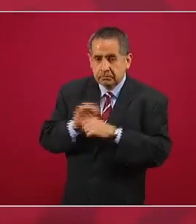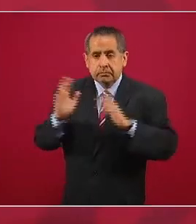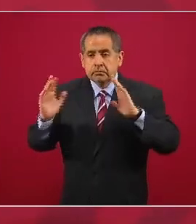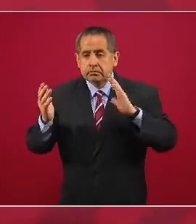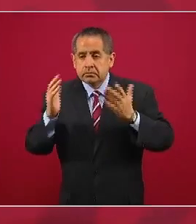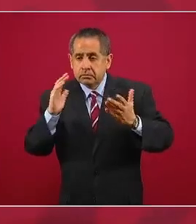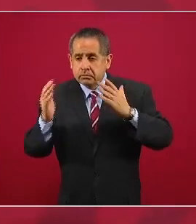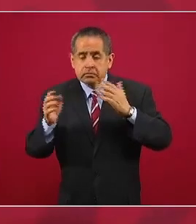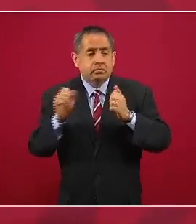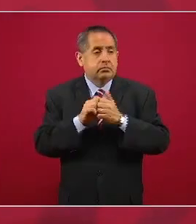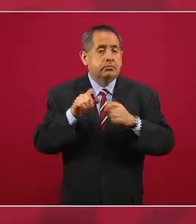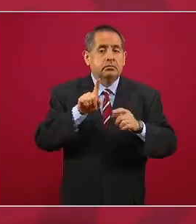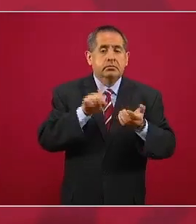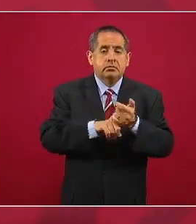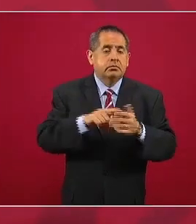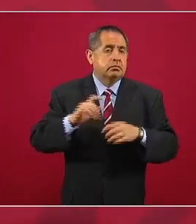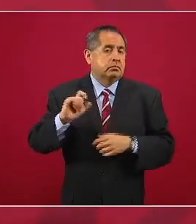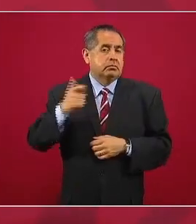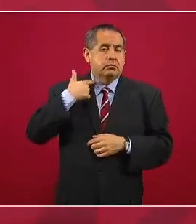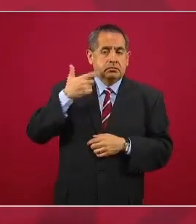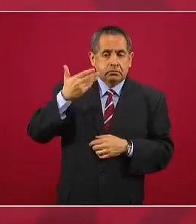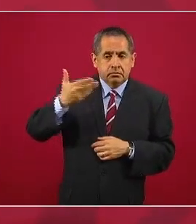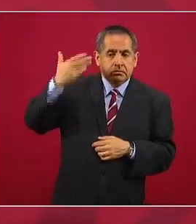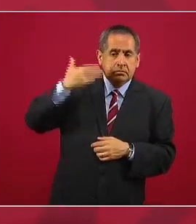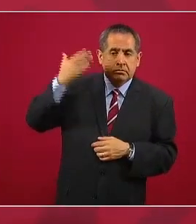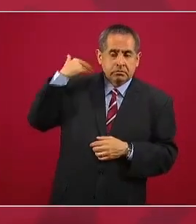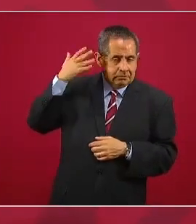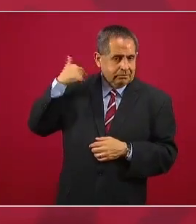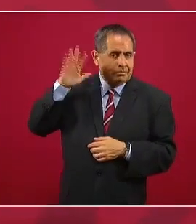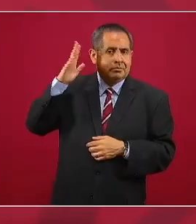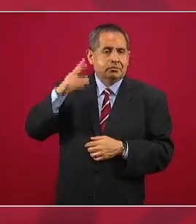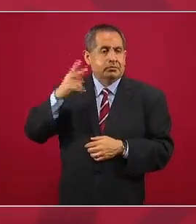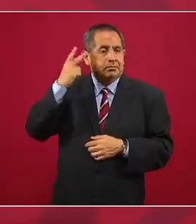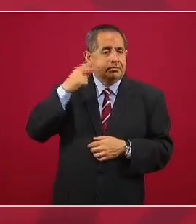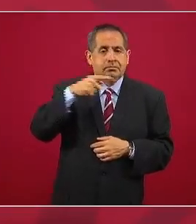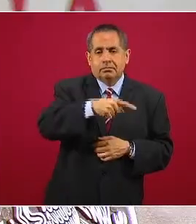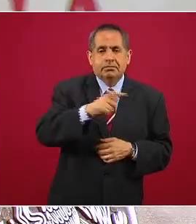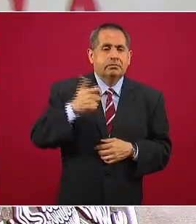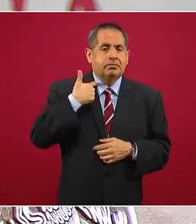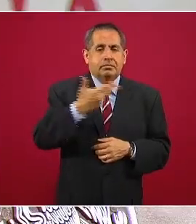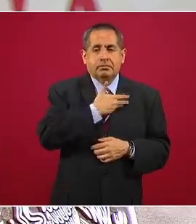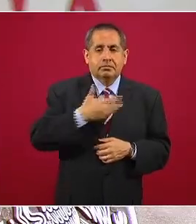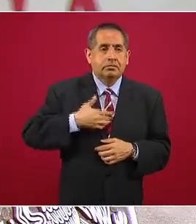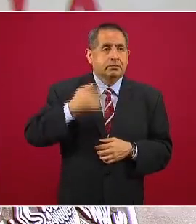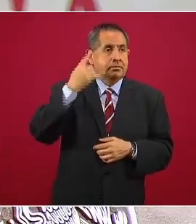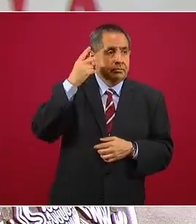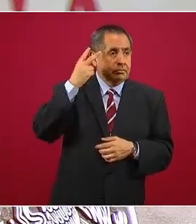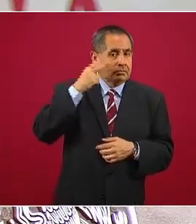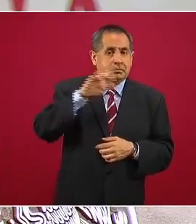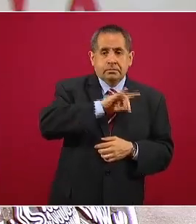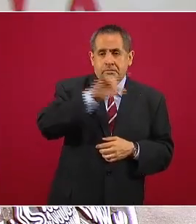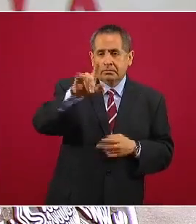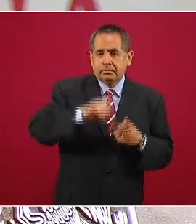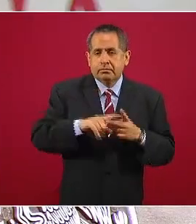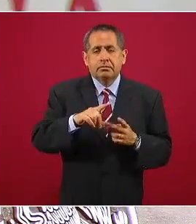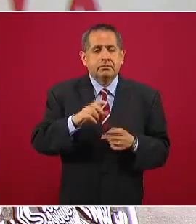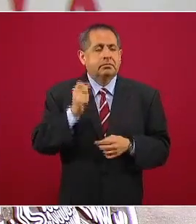comparando lo que costaba un viaje en la época de